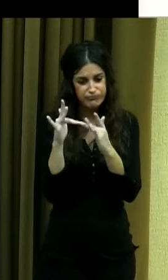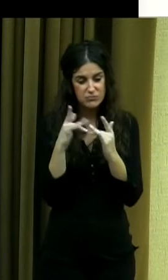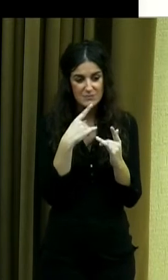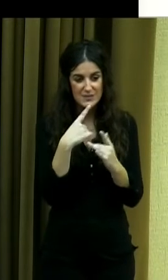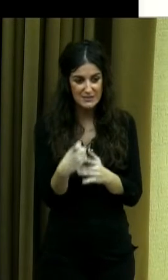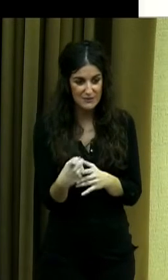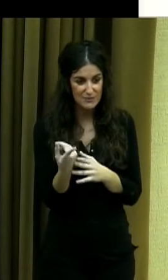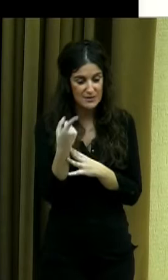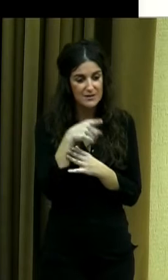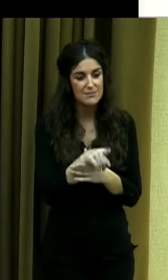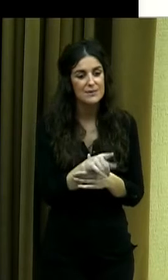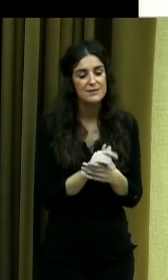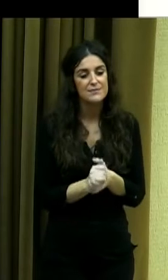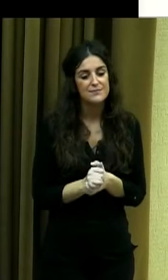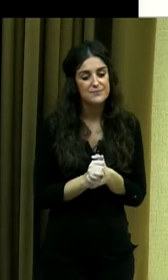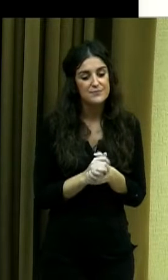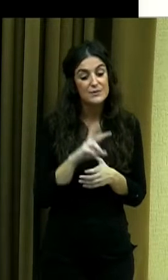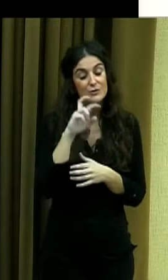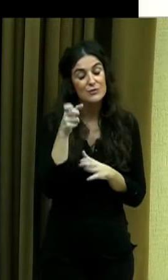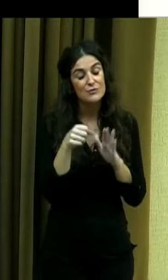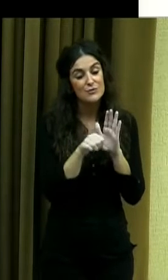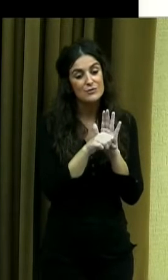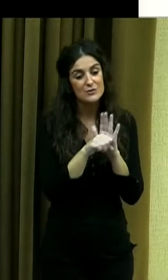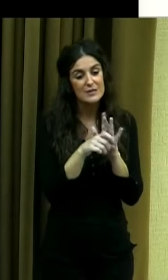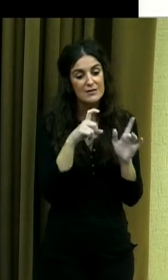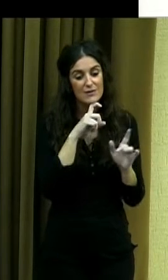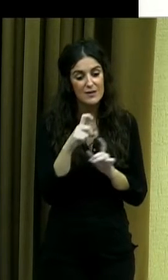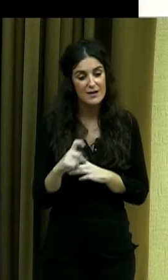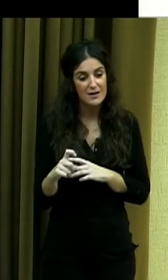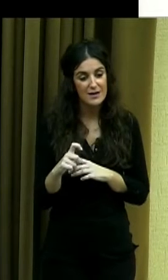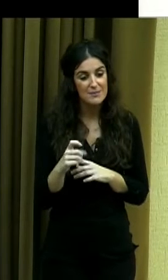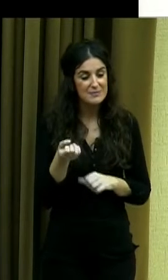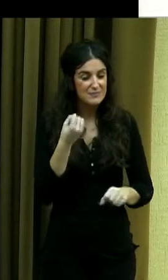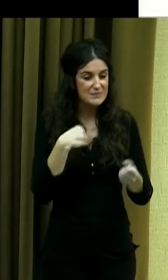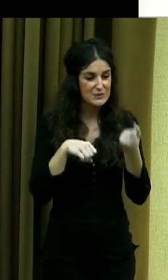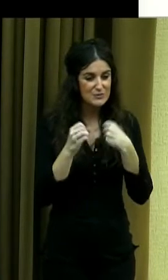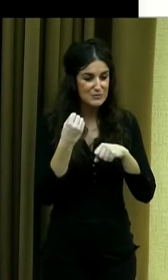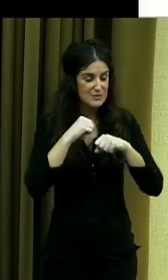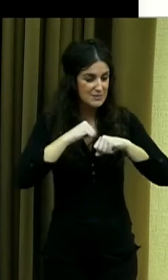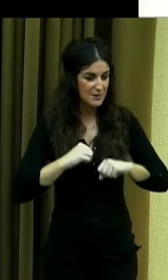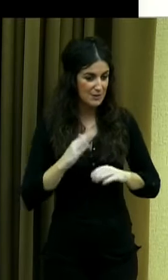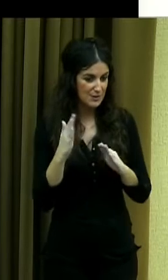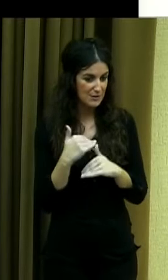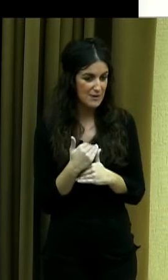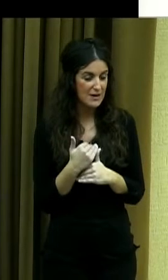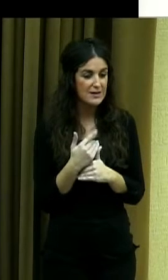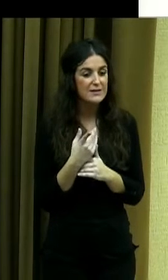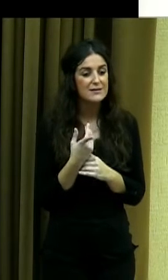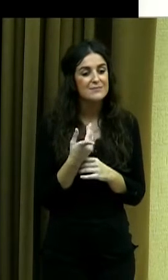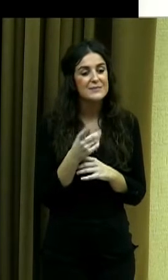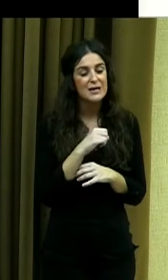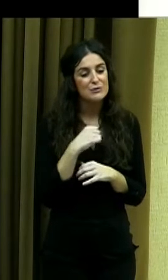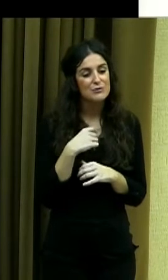iguales. Otros signos de alarma, conductas inmaduras, escasa autonomía, son niños que